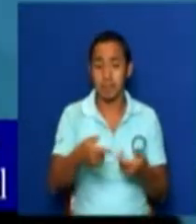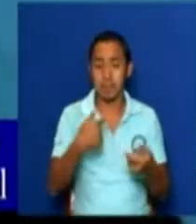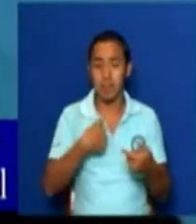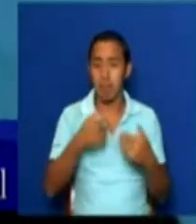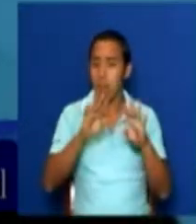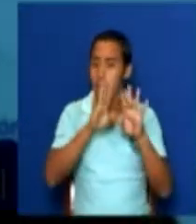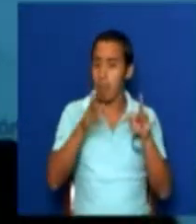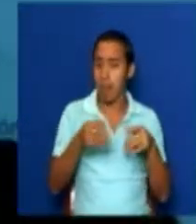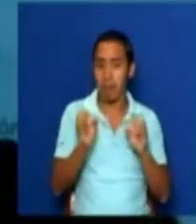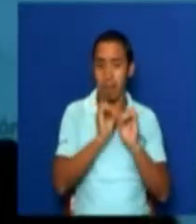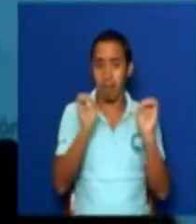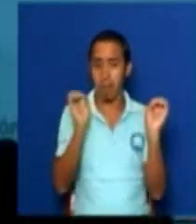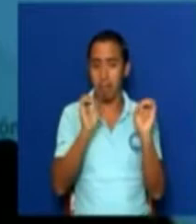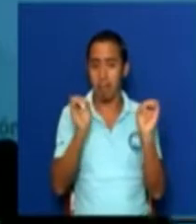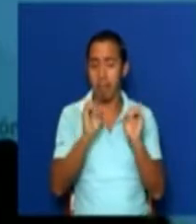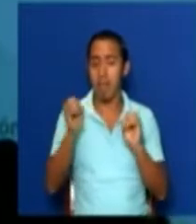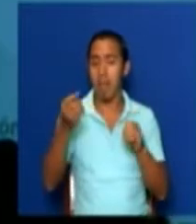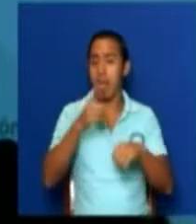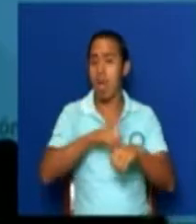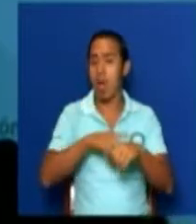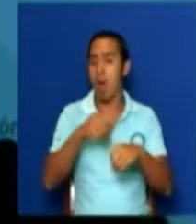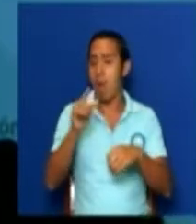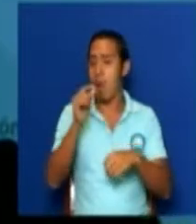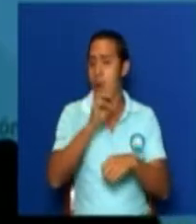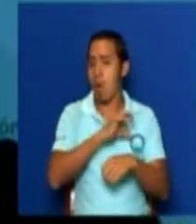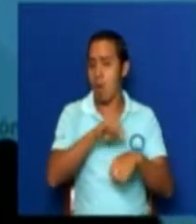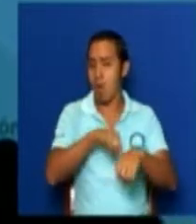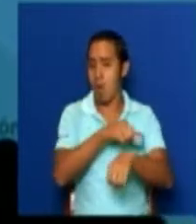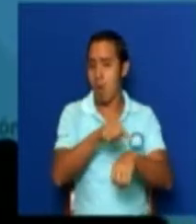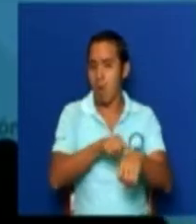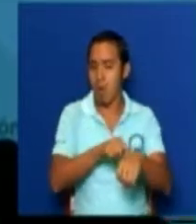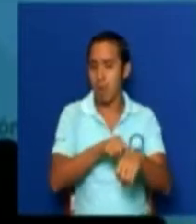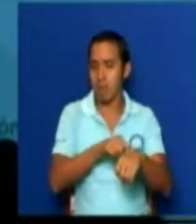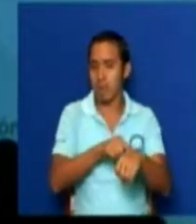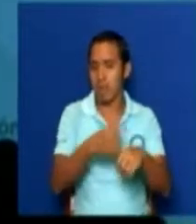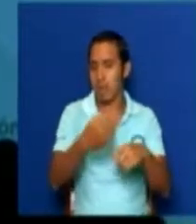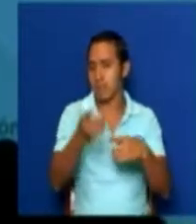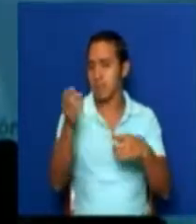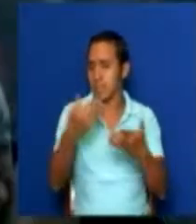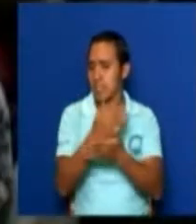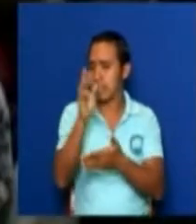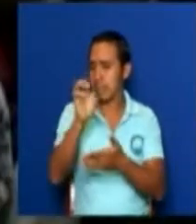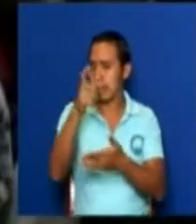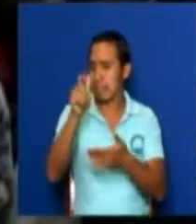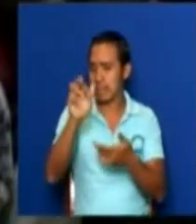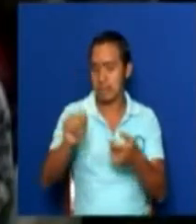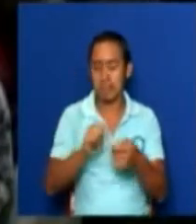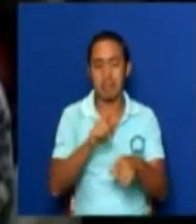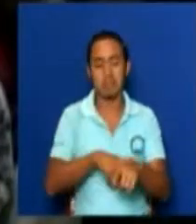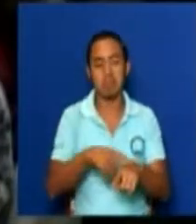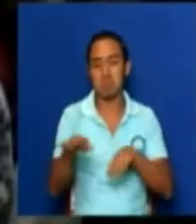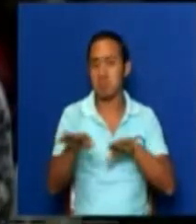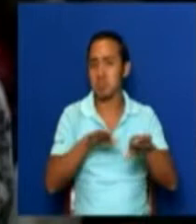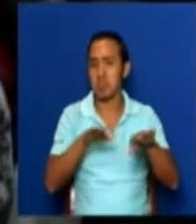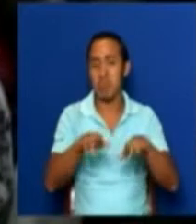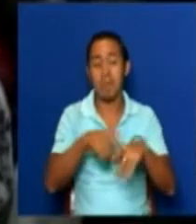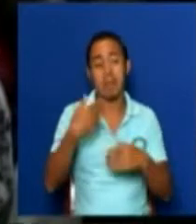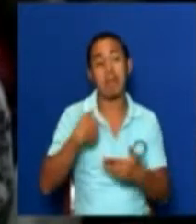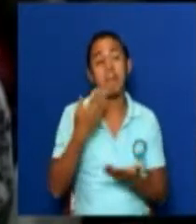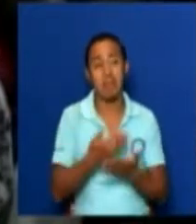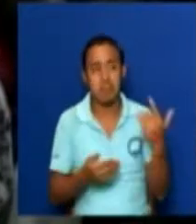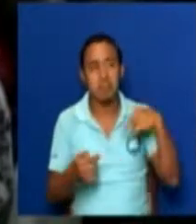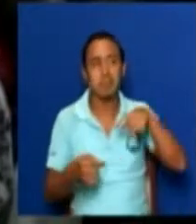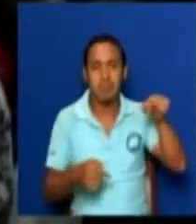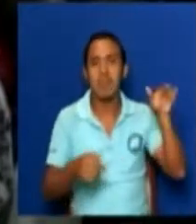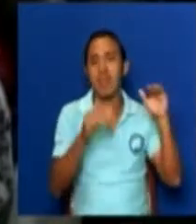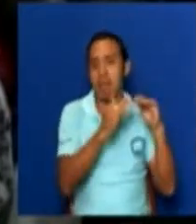extra porque nos tenemos que ir temprano a la casa o no podemos llegar muy temprano. Entonces, debemos de buscar en recursos